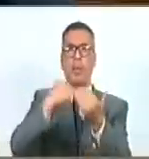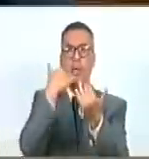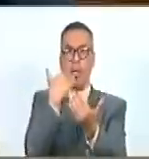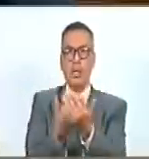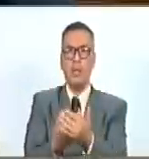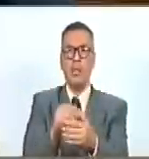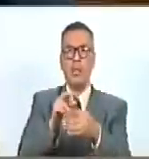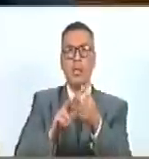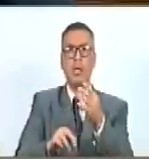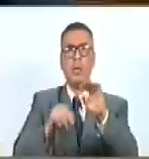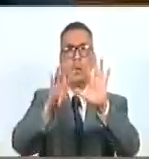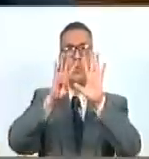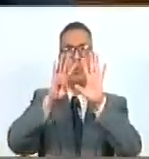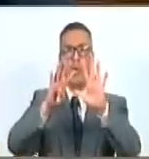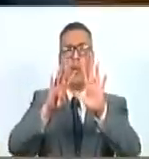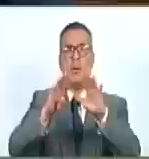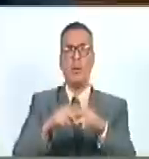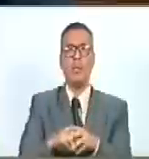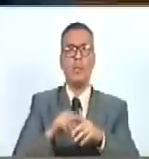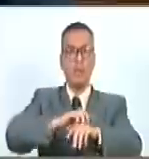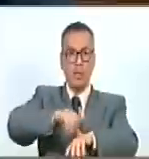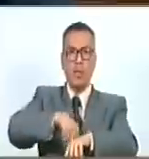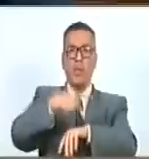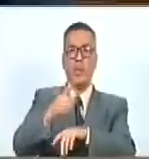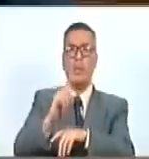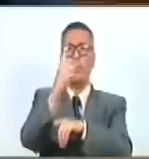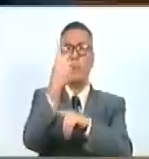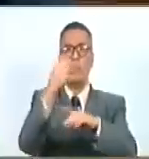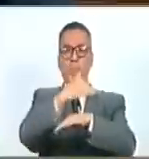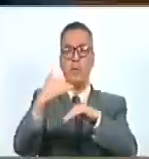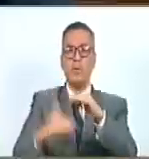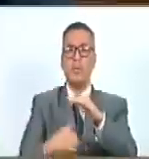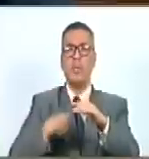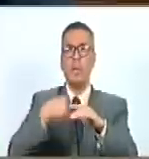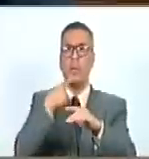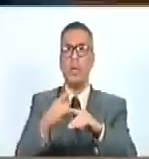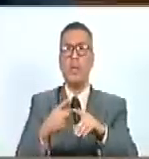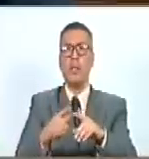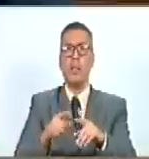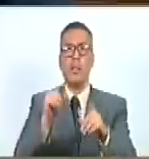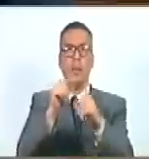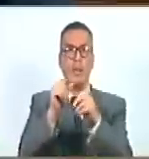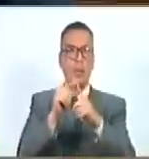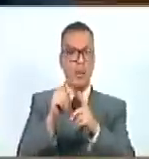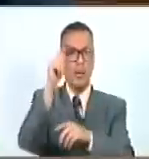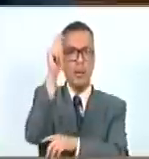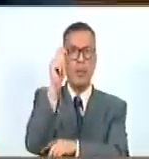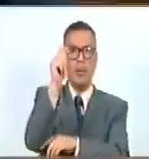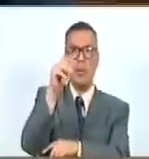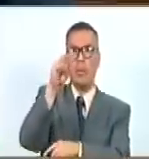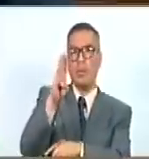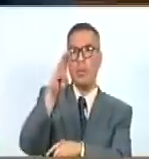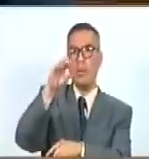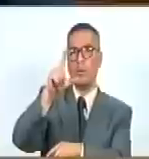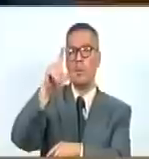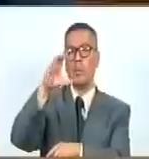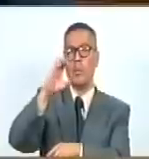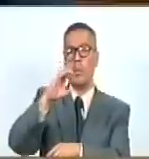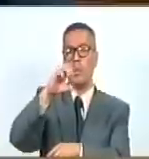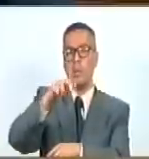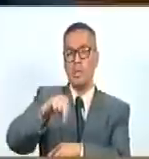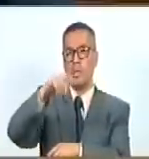artículo número nueve. Acto seguido, el primer vicepresidente otorgó el derecho de palabra a la diputada Blanca Ecao,